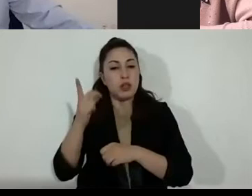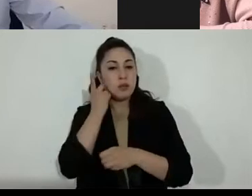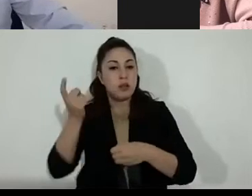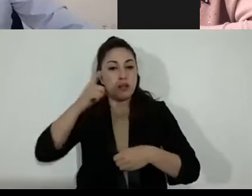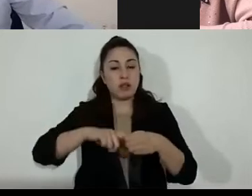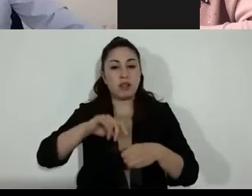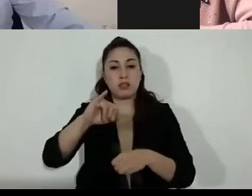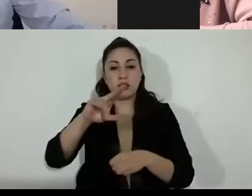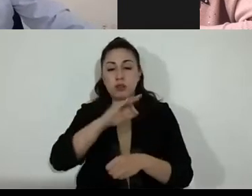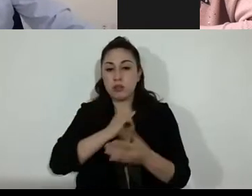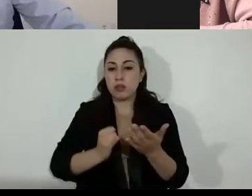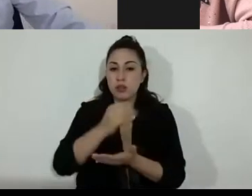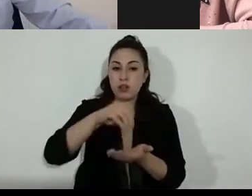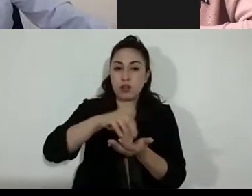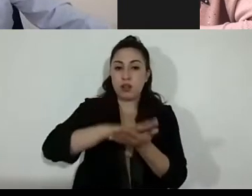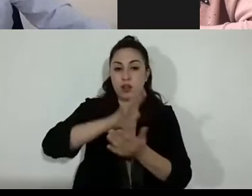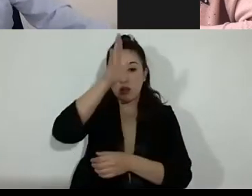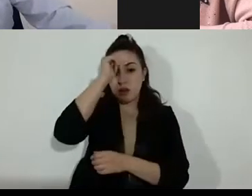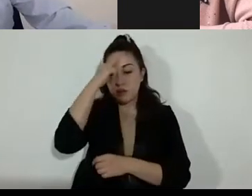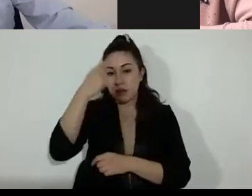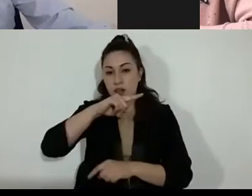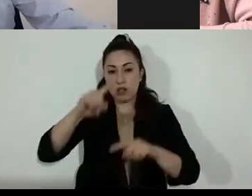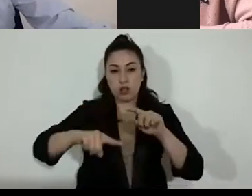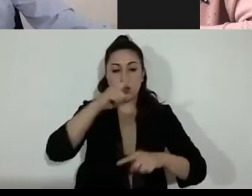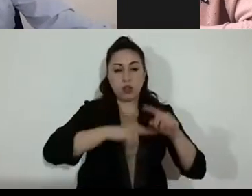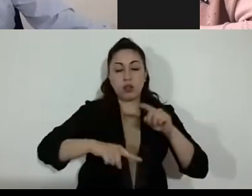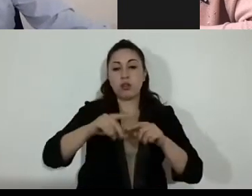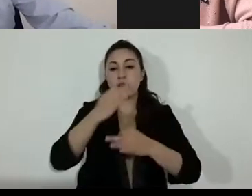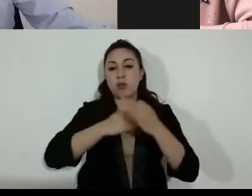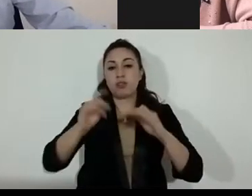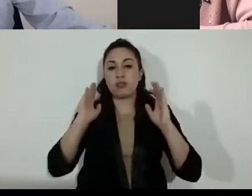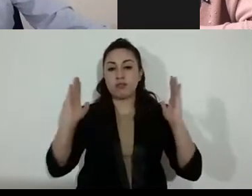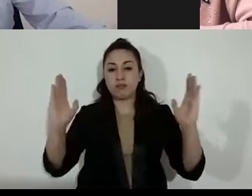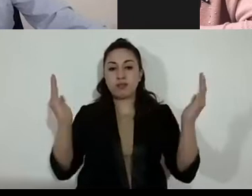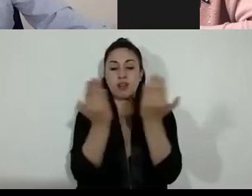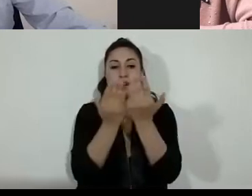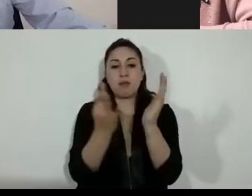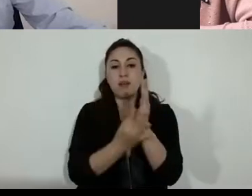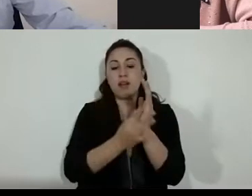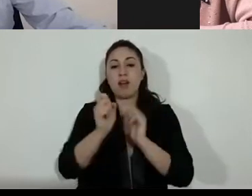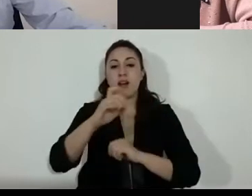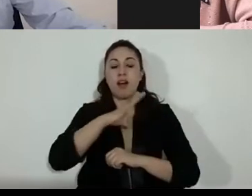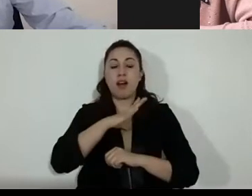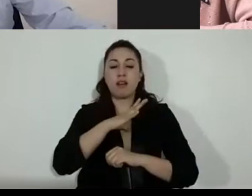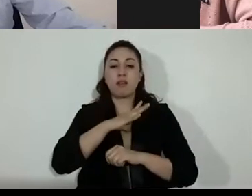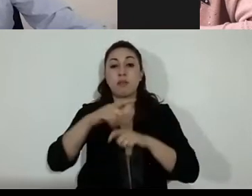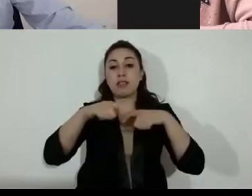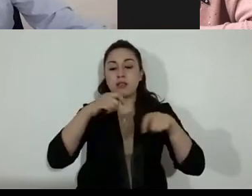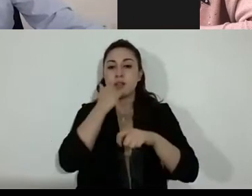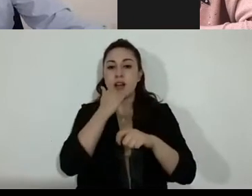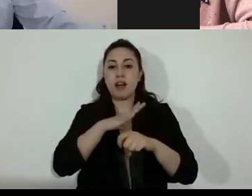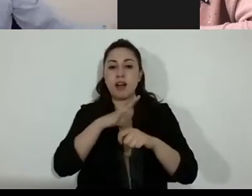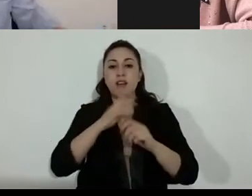emitir un acuerdo por el que se determine el retiro de los divisores acrílicos colocados sobre las curules al interior del salón del Pleno del